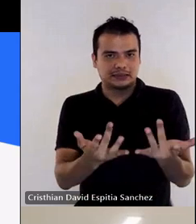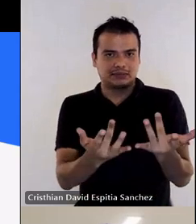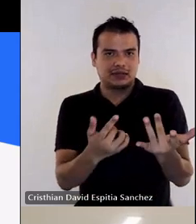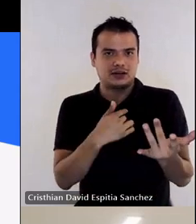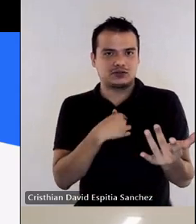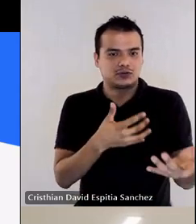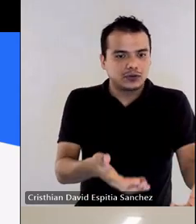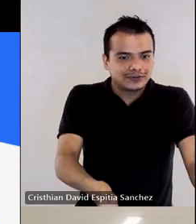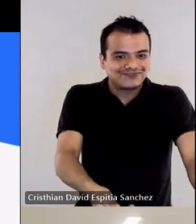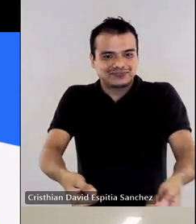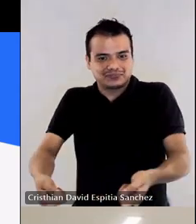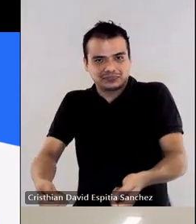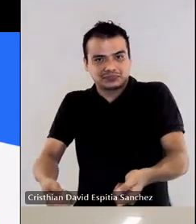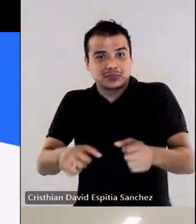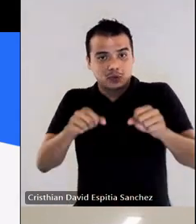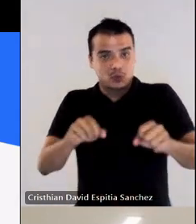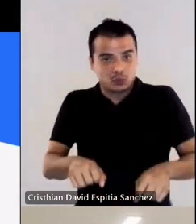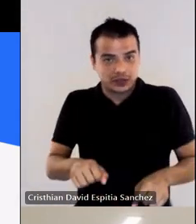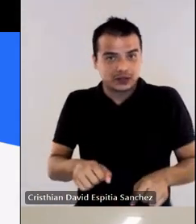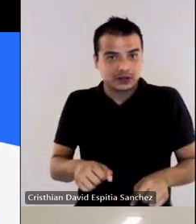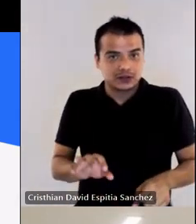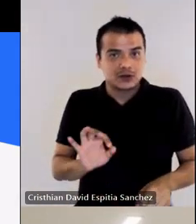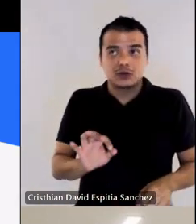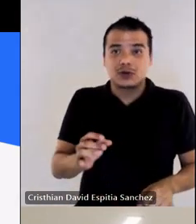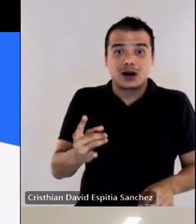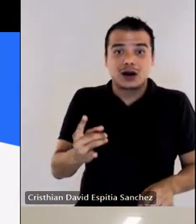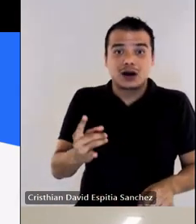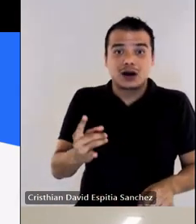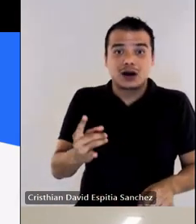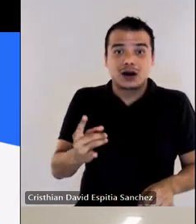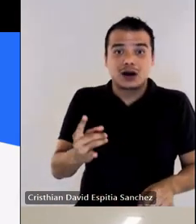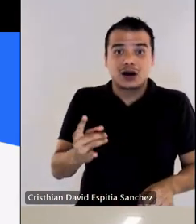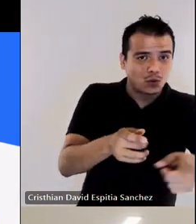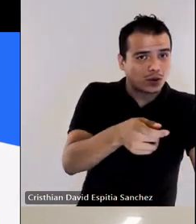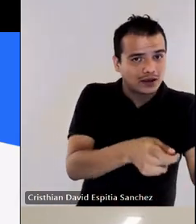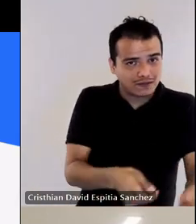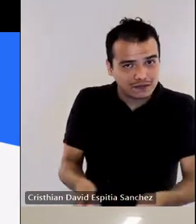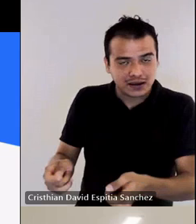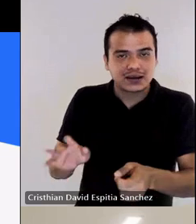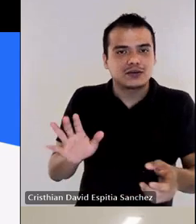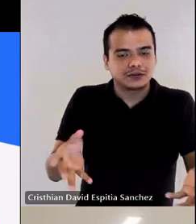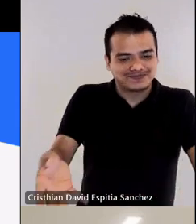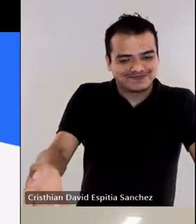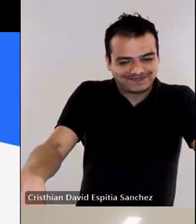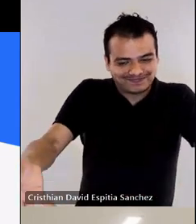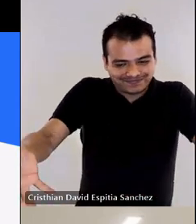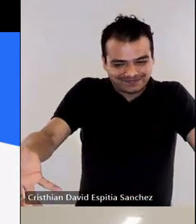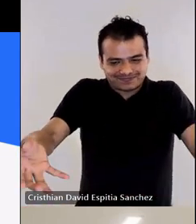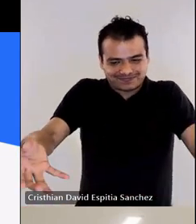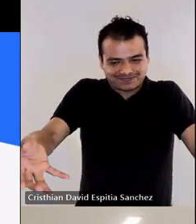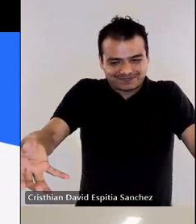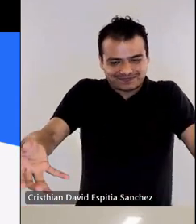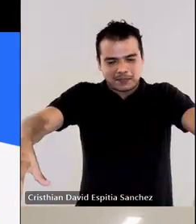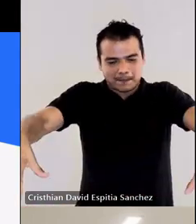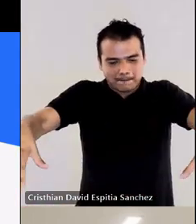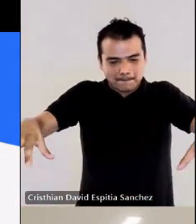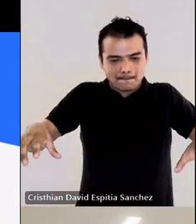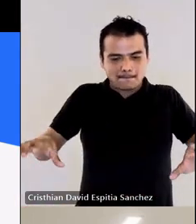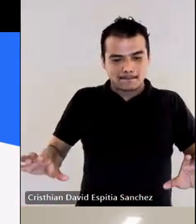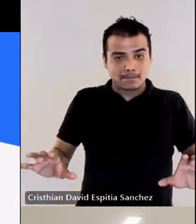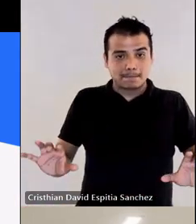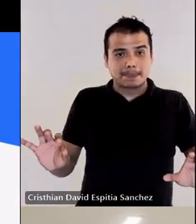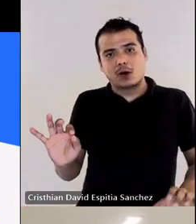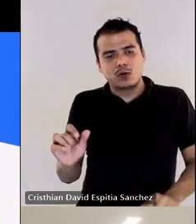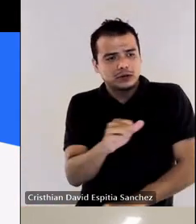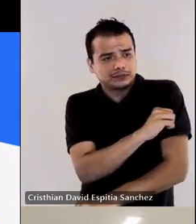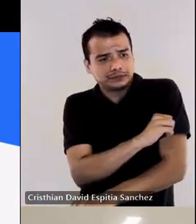empecemos a acomodarlo en la camilla, pero con la muy buena manera, la muy buena técnica. O a ver, este corte en la mano, ¿será que requiere una camilla?